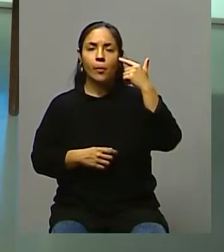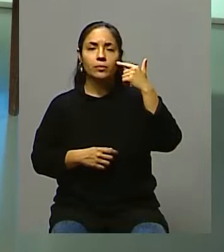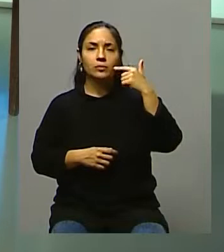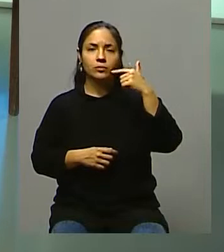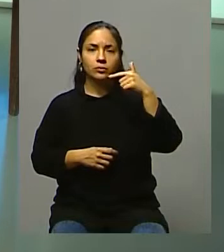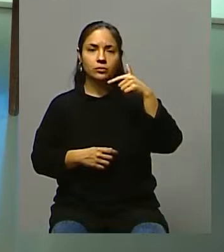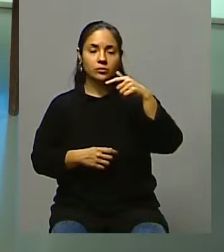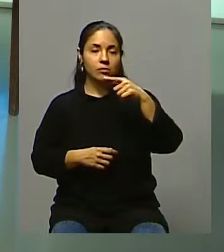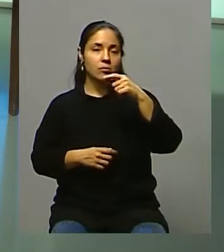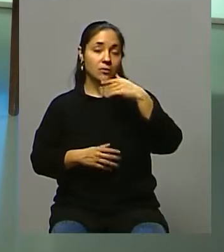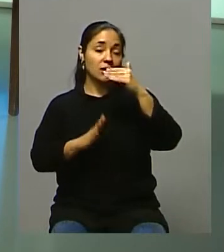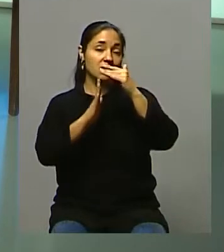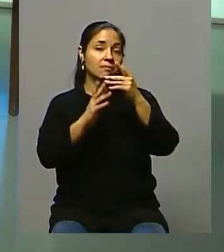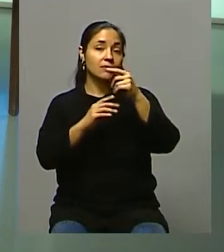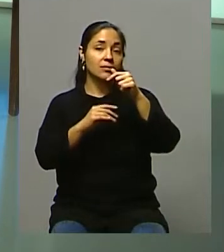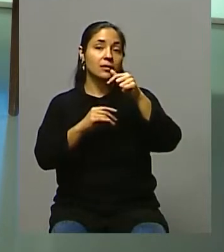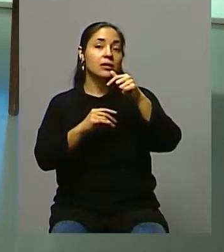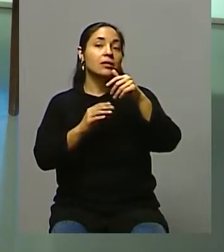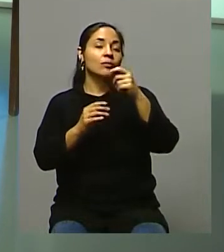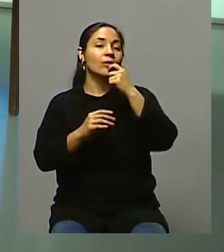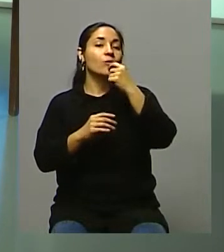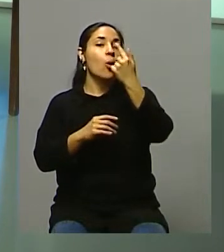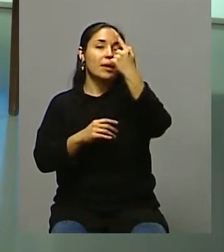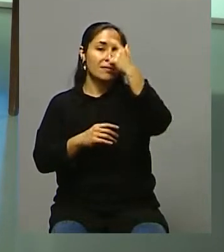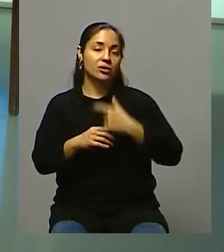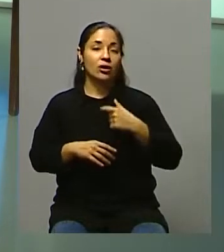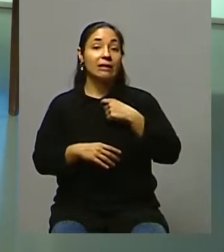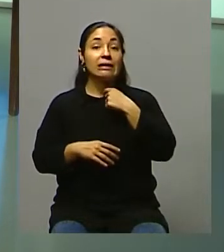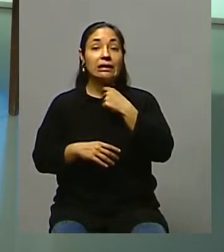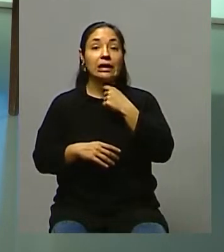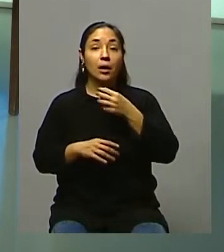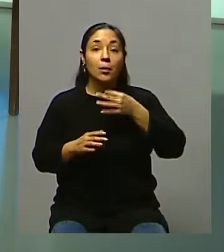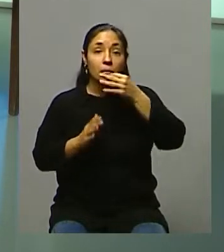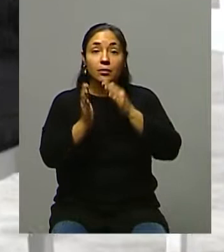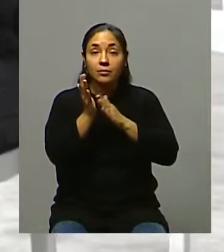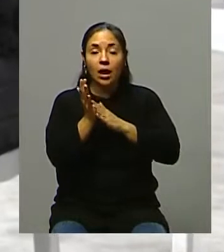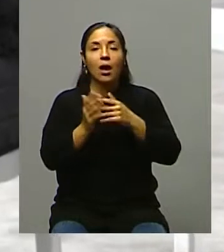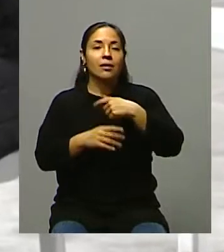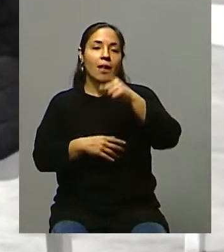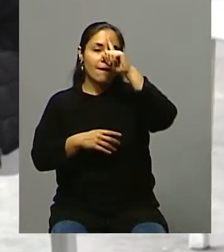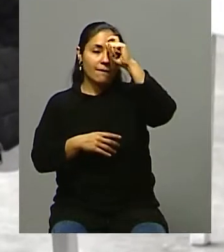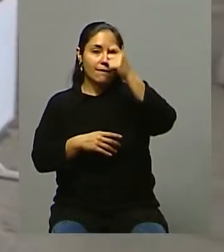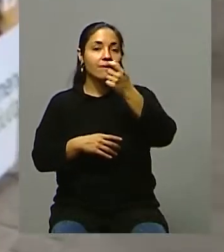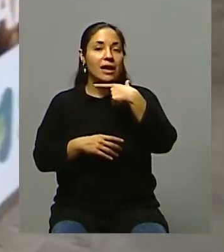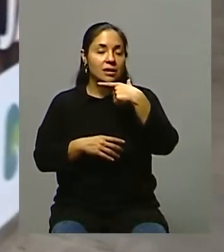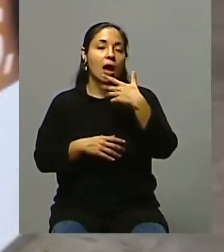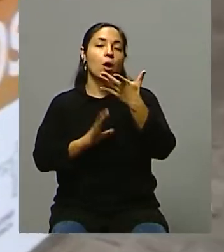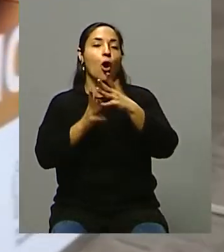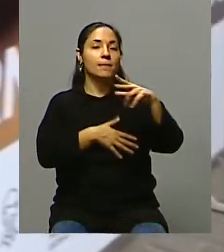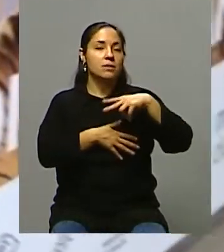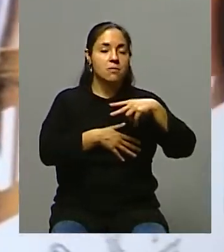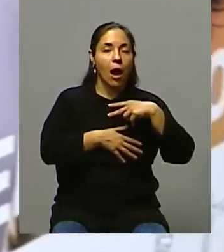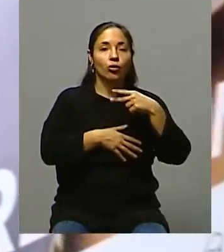nos bajen. Si es verdad que uno, si se quiere testear, entiendo que hay test en farmacias Sí, o hay test tal particulares, cual.